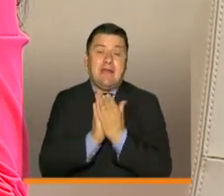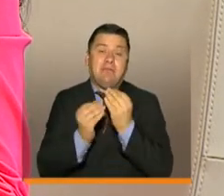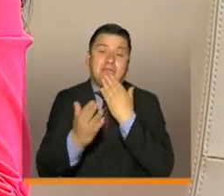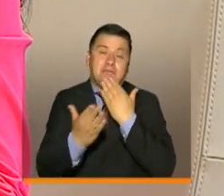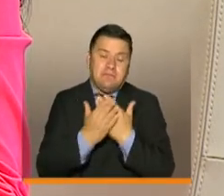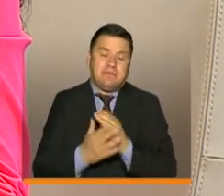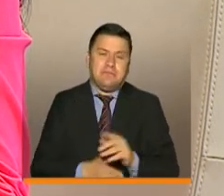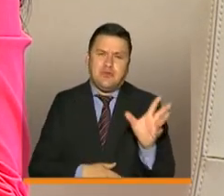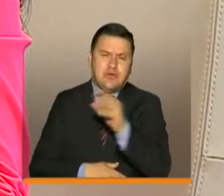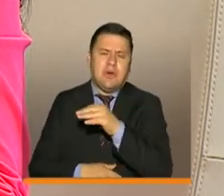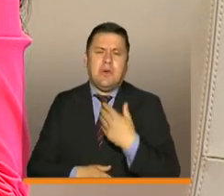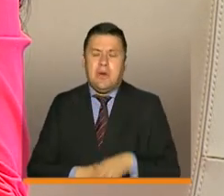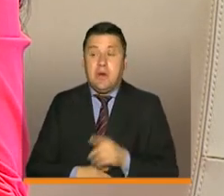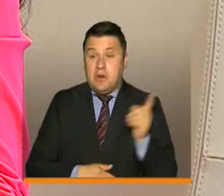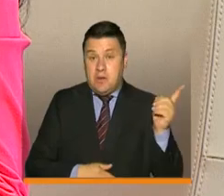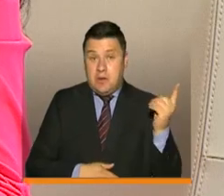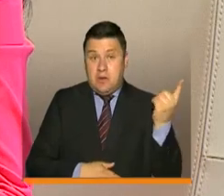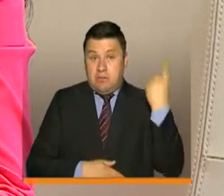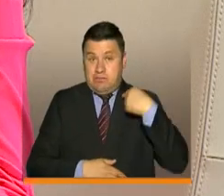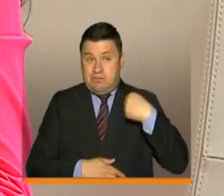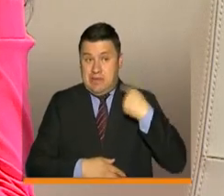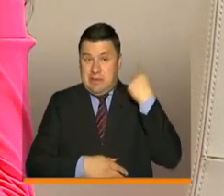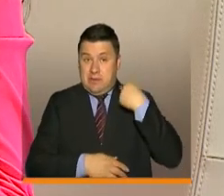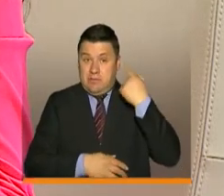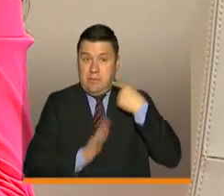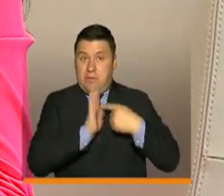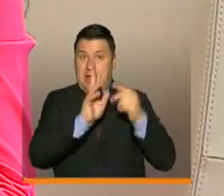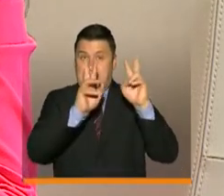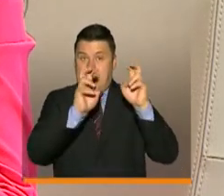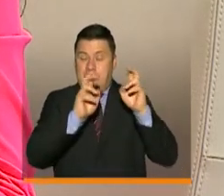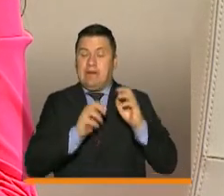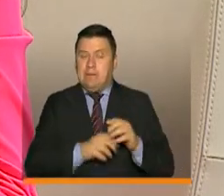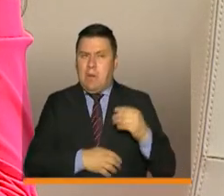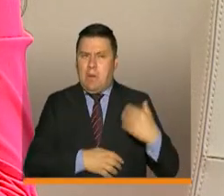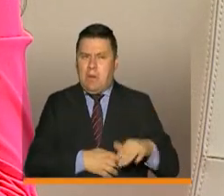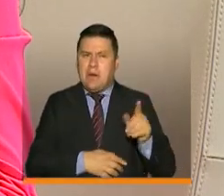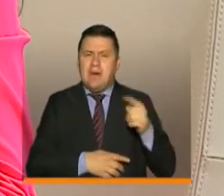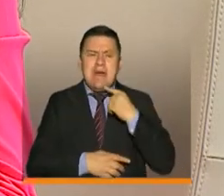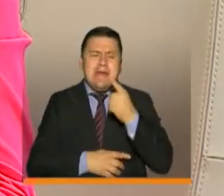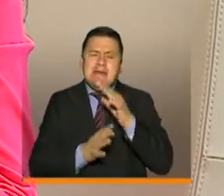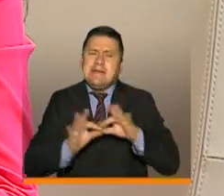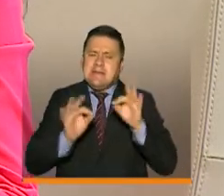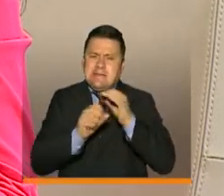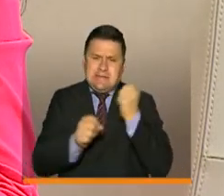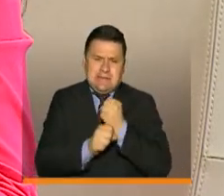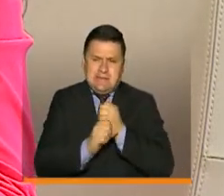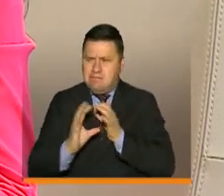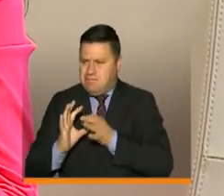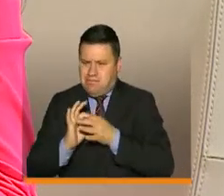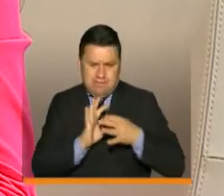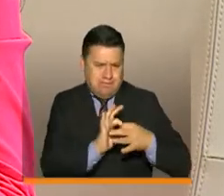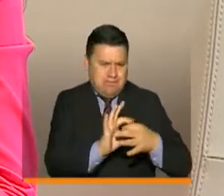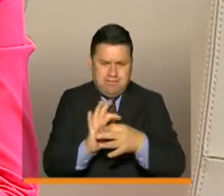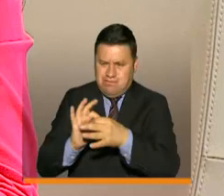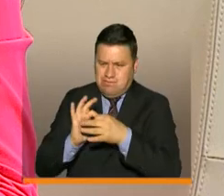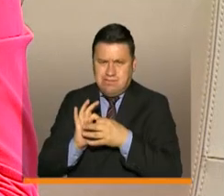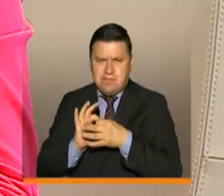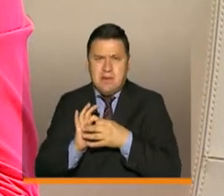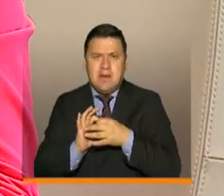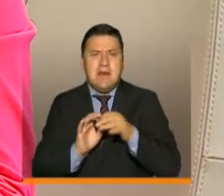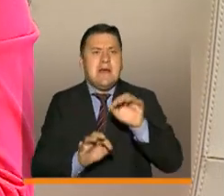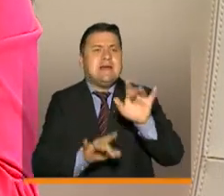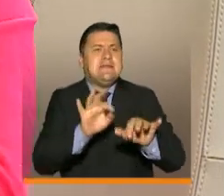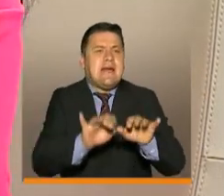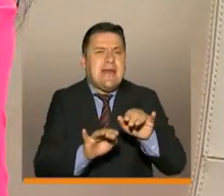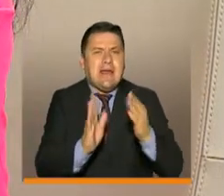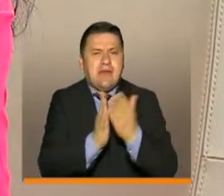educación. Usted, cuando me antecedía presentando el tema, hacía mucho énfasis que esto es un trabajo conjunto, colegiado, con cada